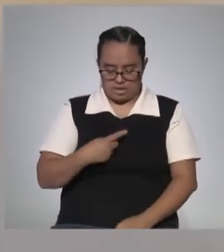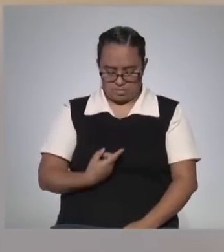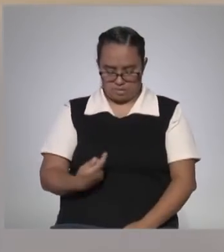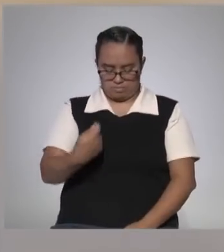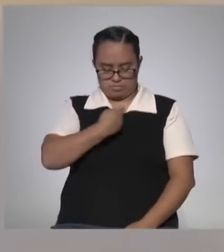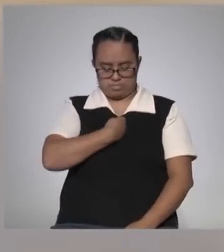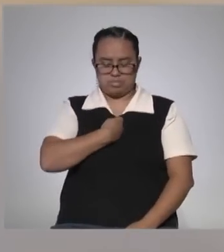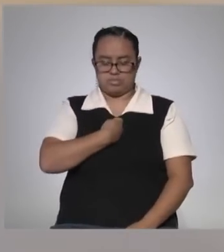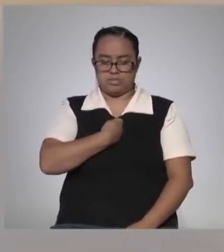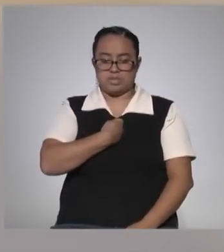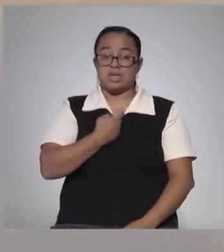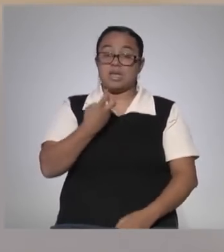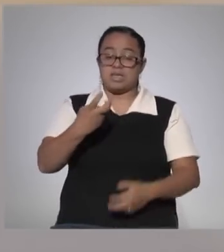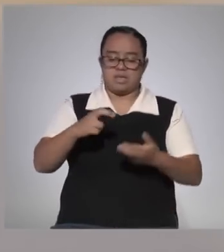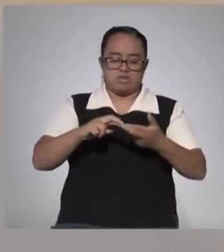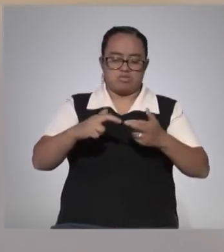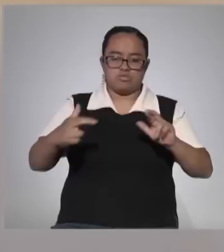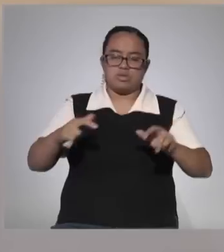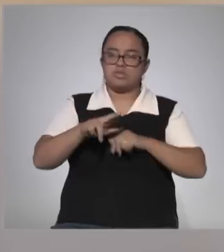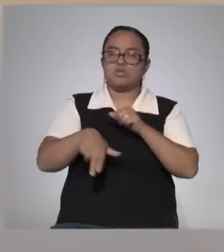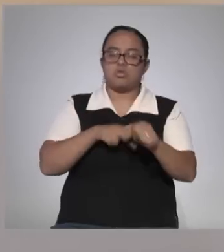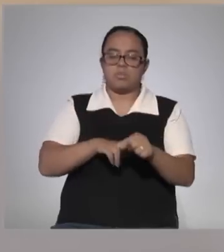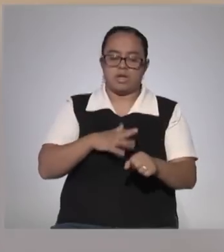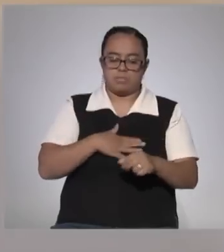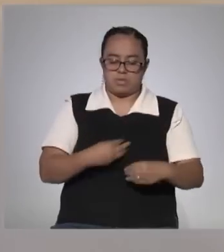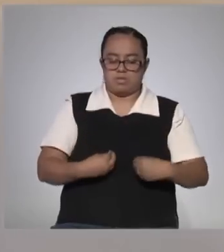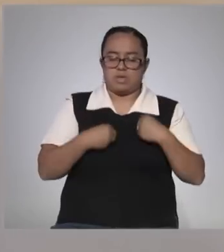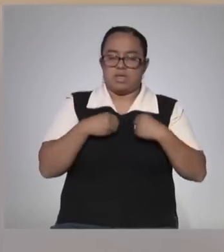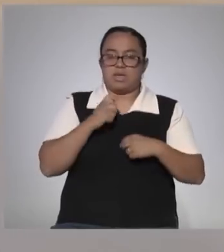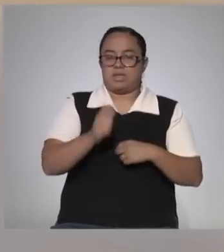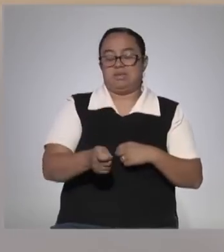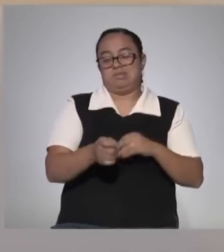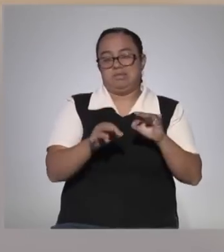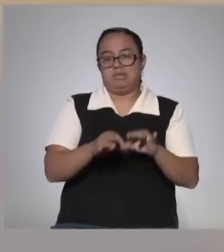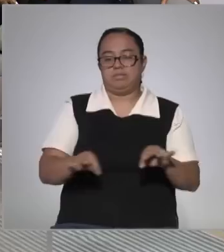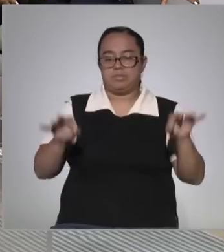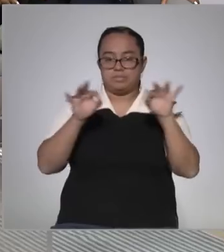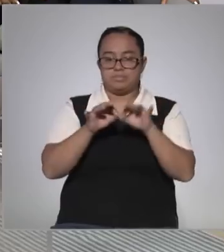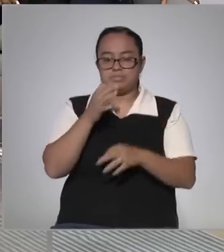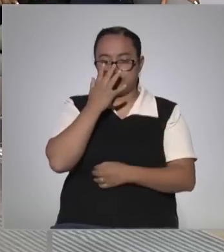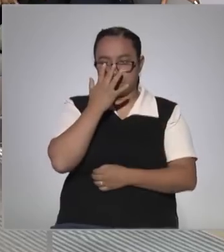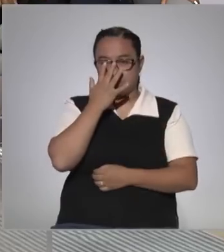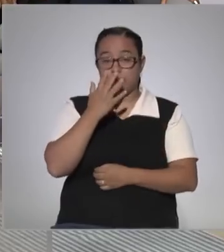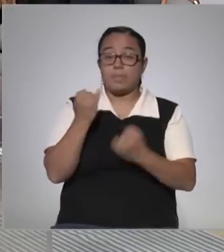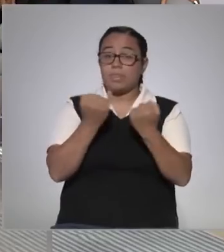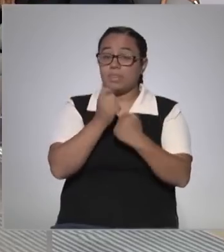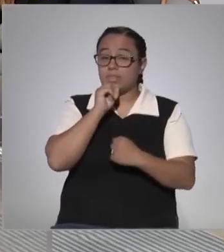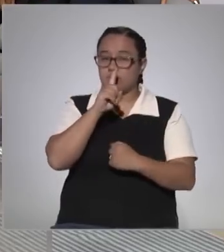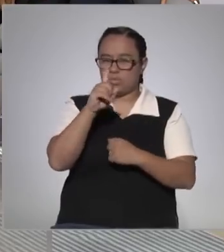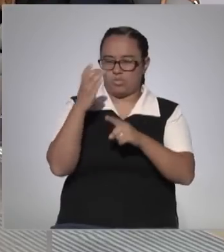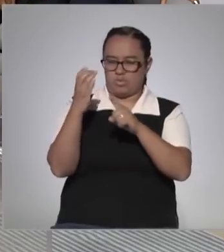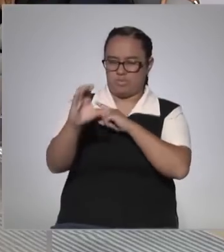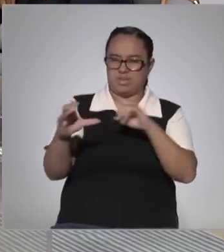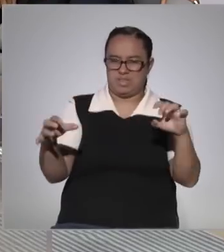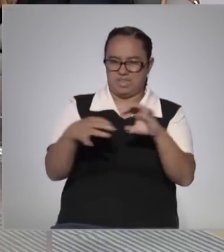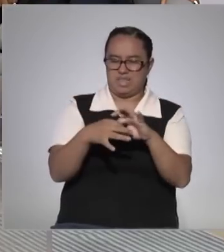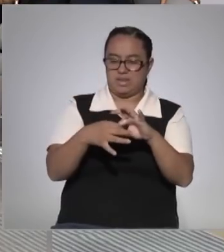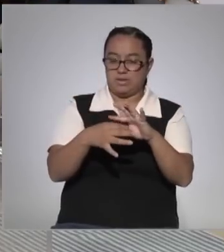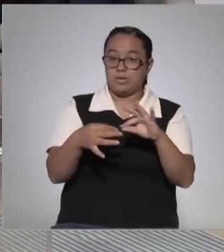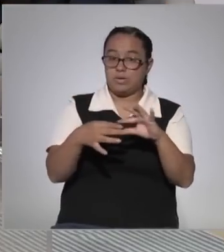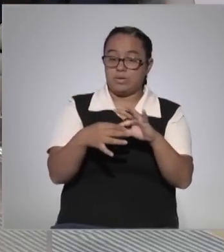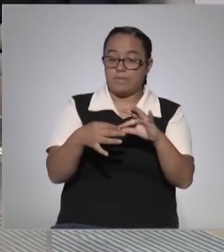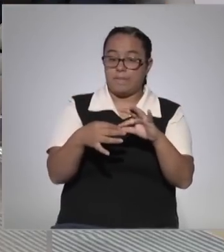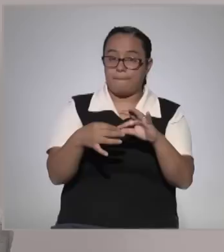relaciones son parte de quienes somos y son muy, muy importantes. Y que justo creo que se relaciona con uno de los comentarios que nos compartía